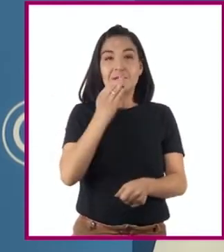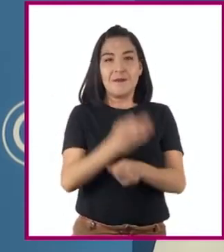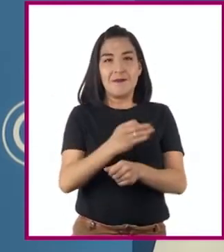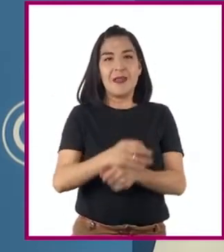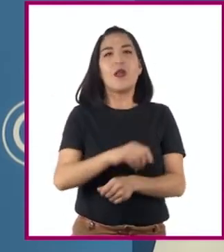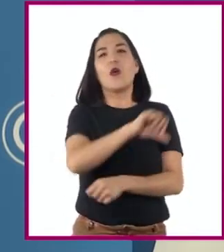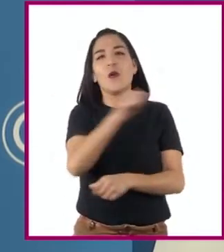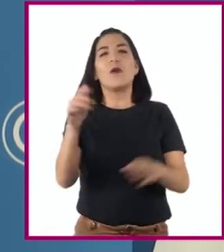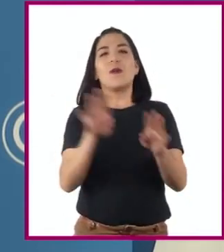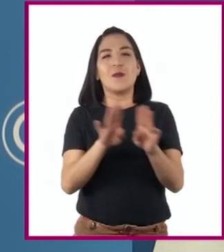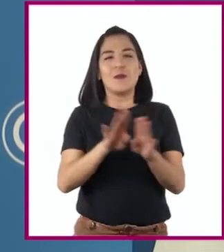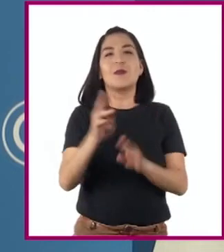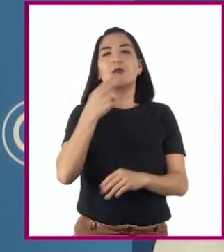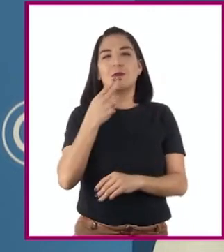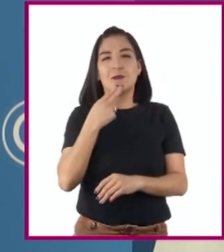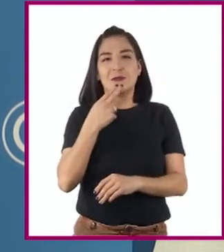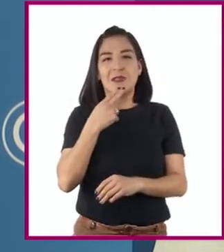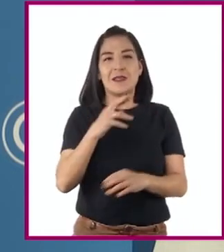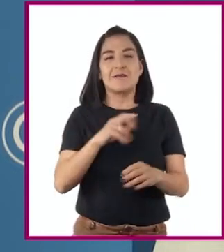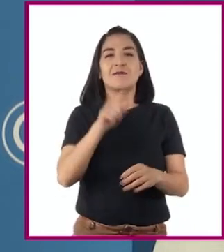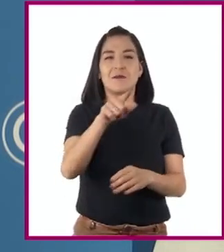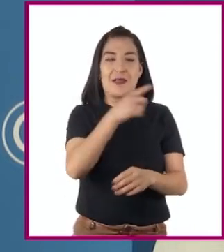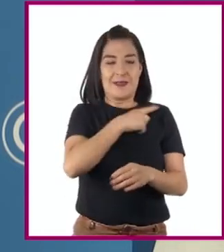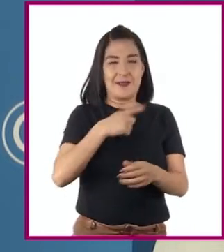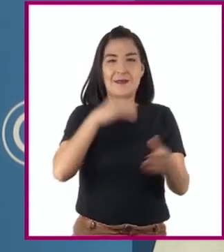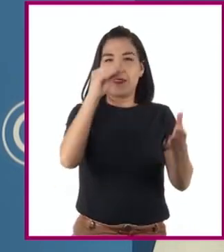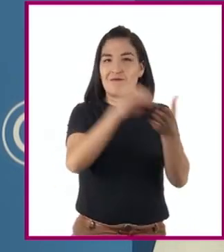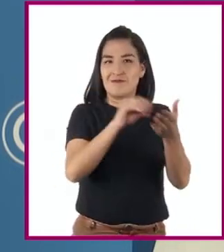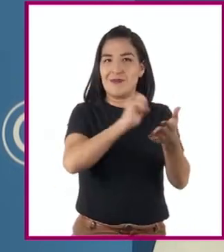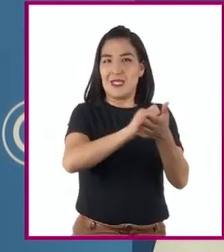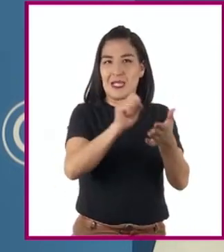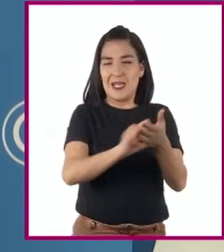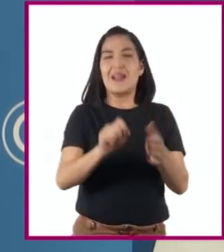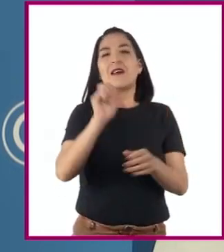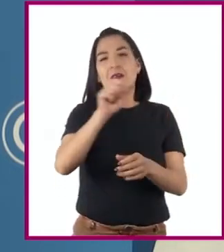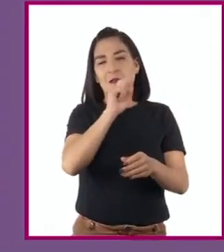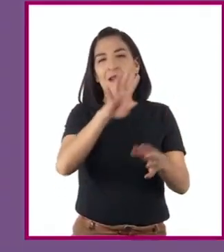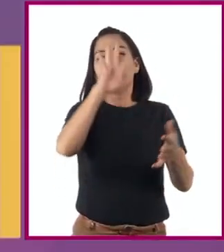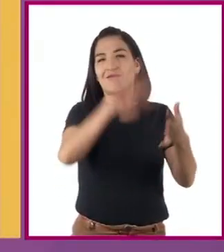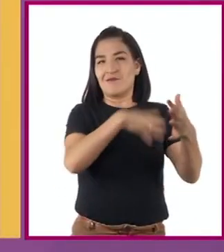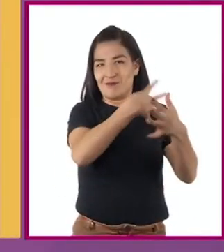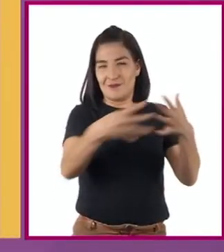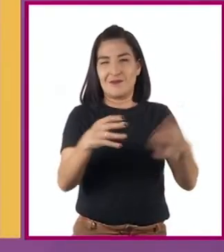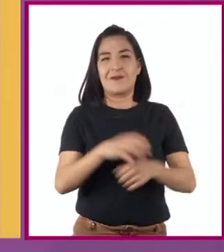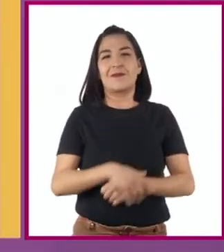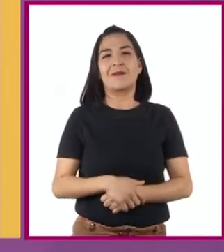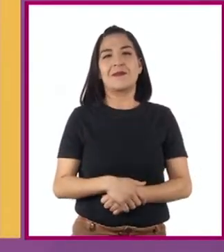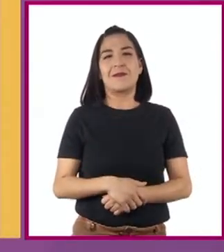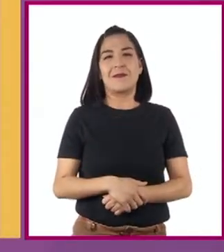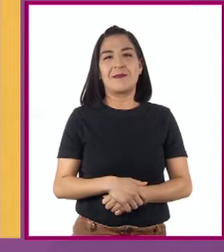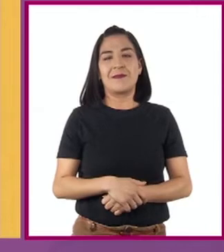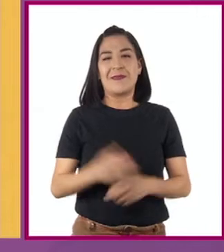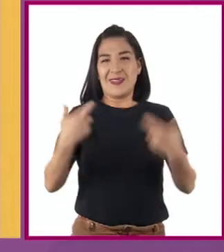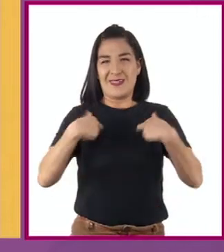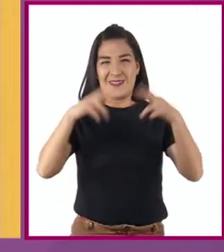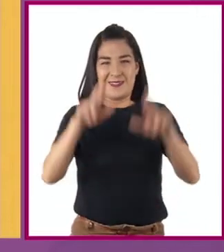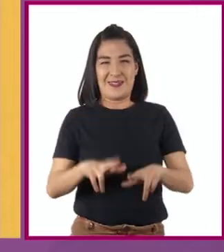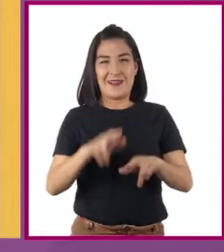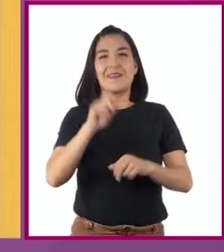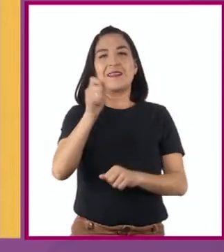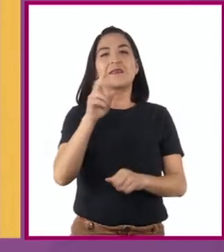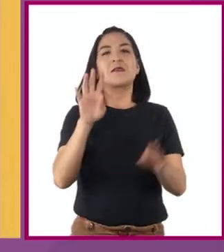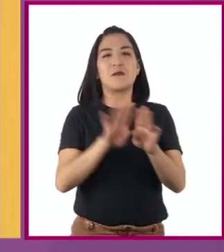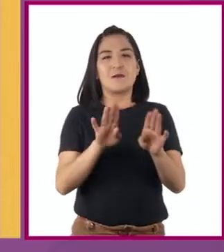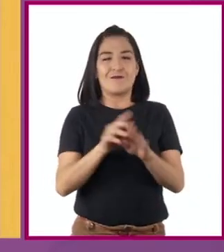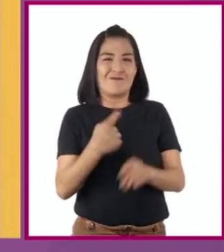otra manera es utilizar un registro tabular o tabla de datos. La representación de datos en